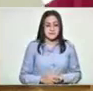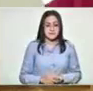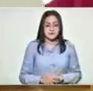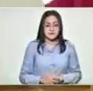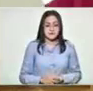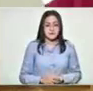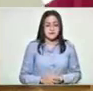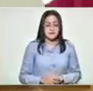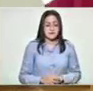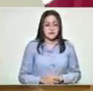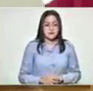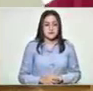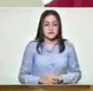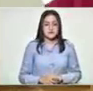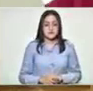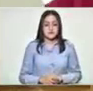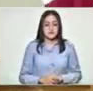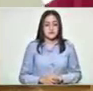no.